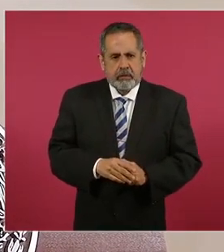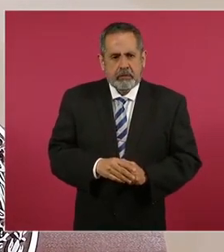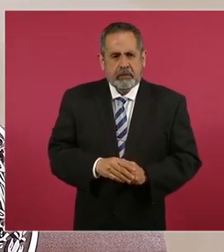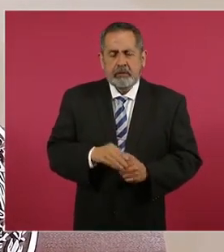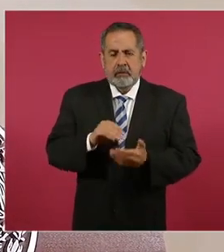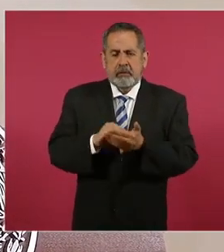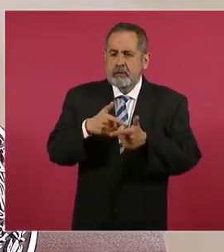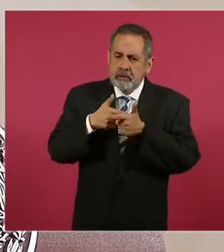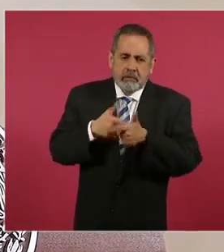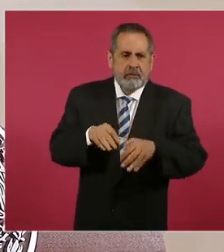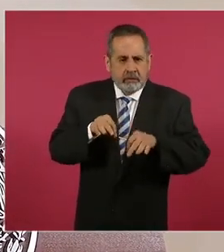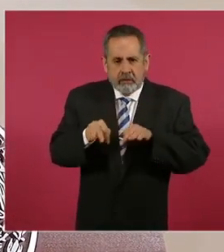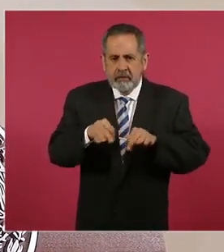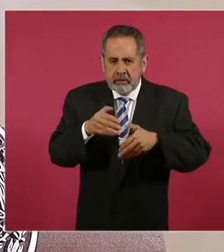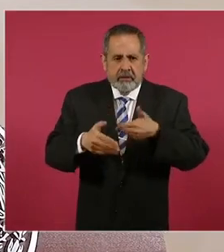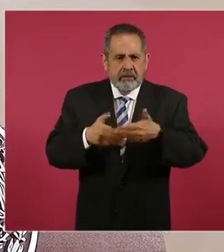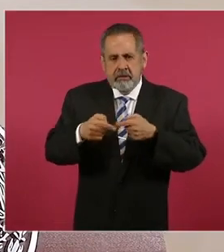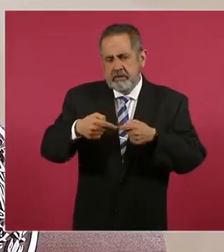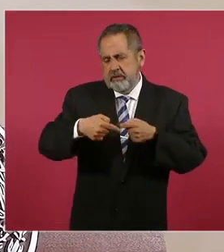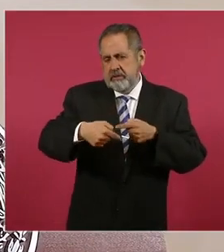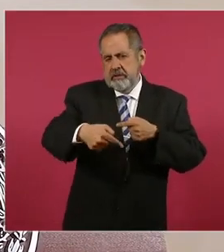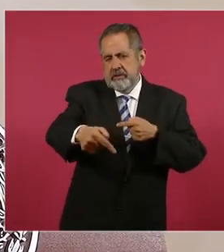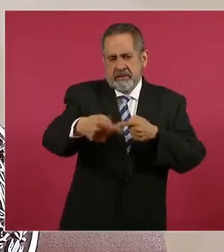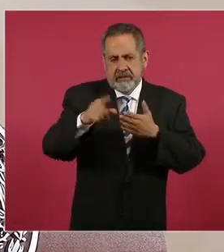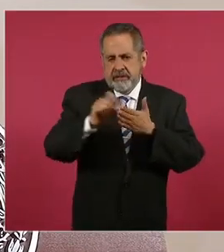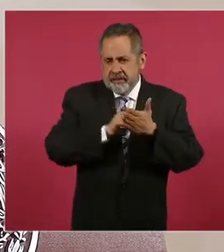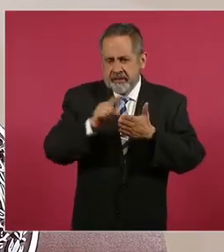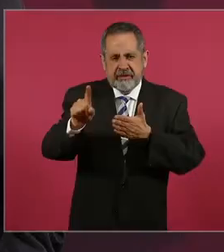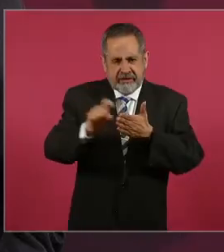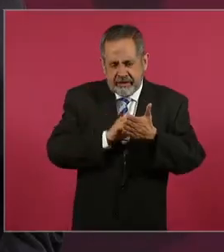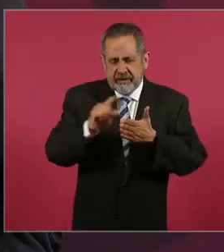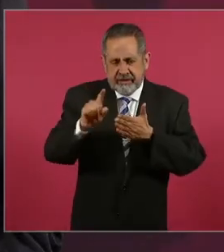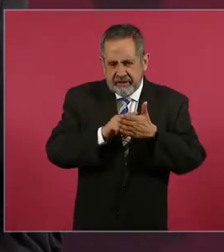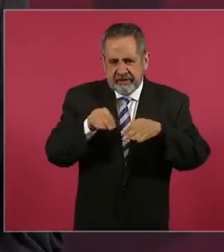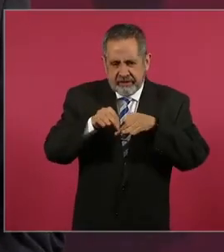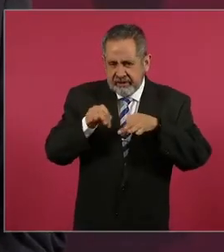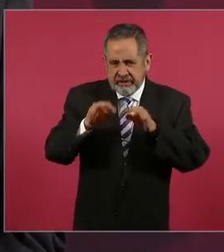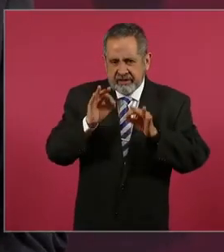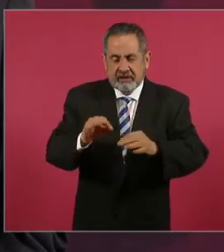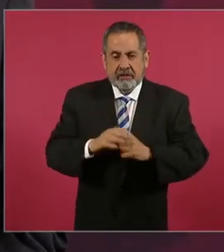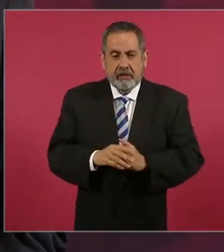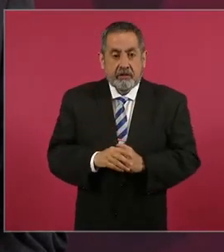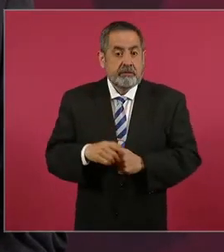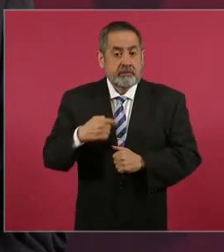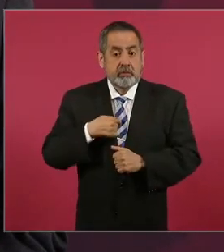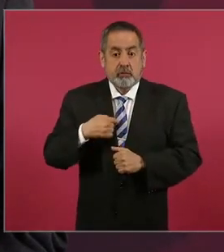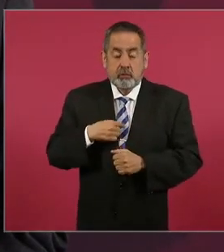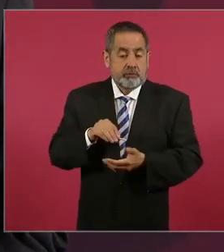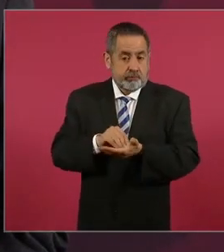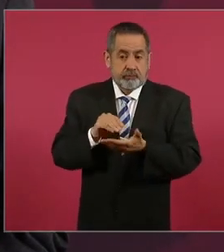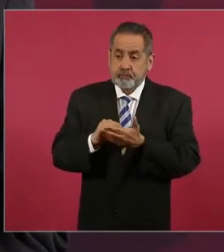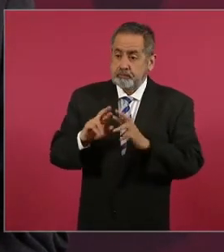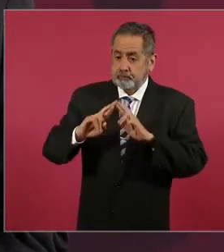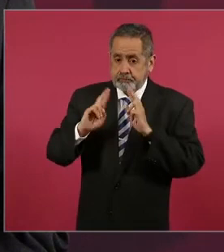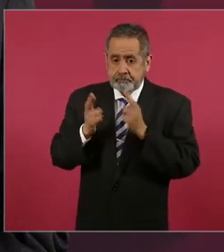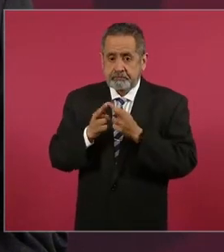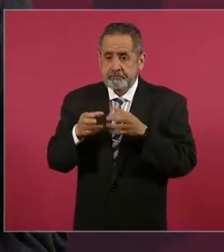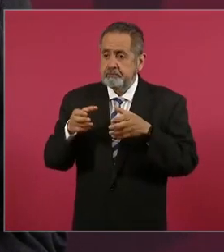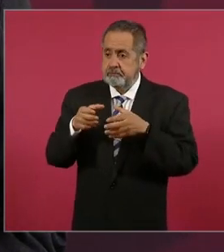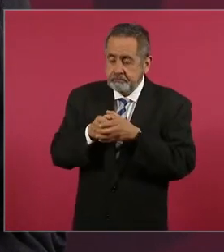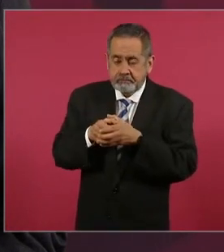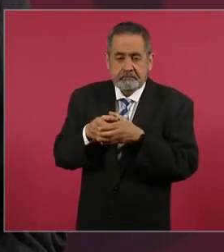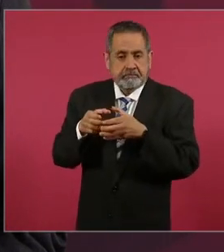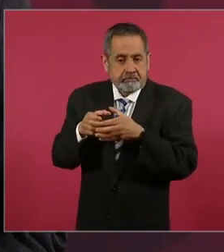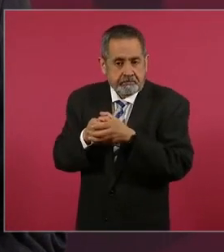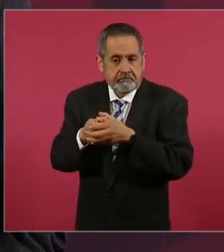seguir trabajando en estos meses. Estoy teniendo reuniones, llevando a